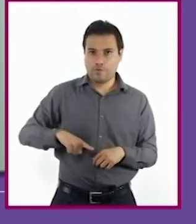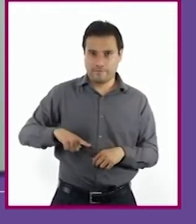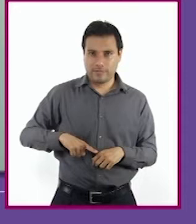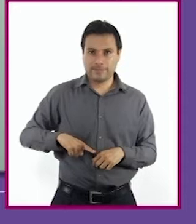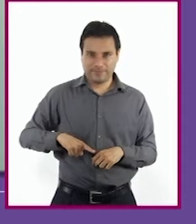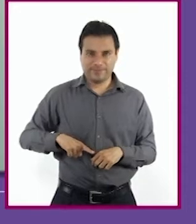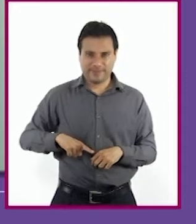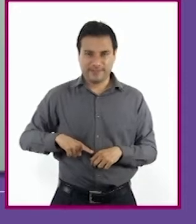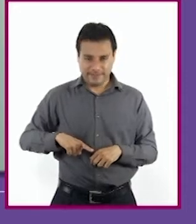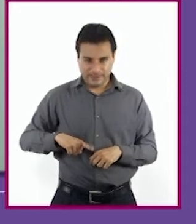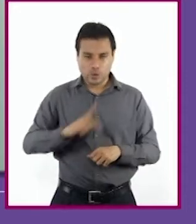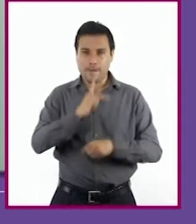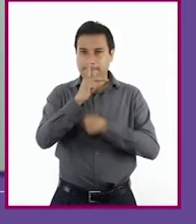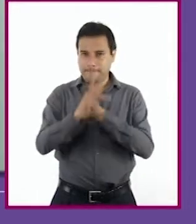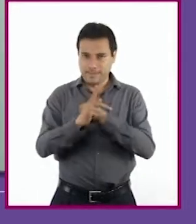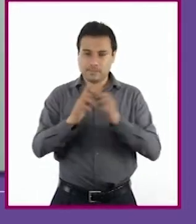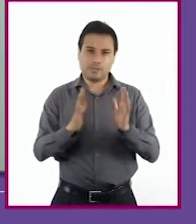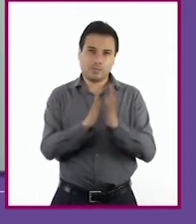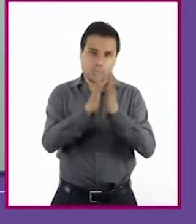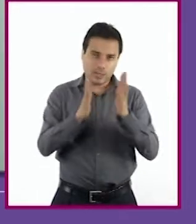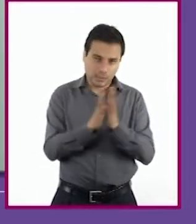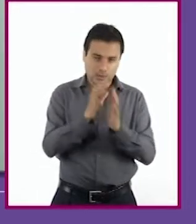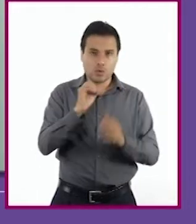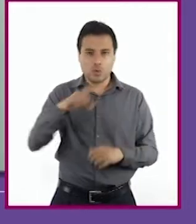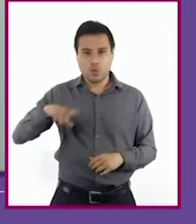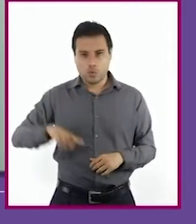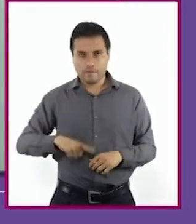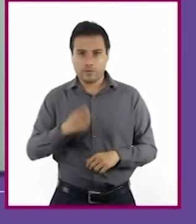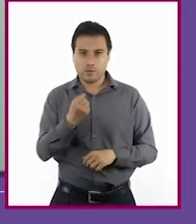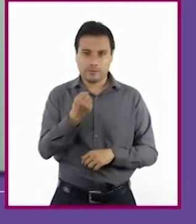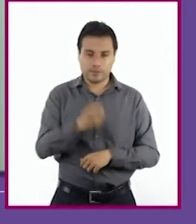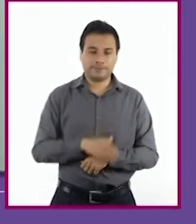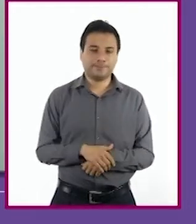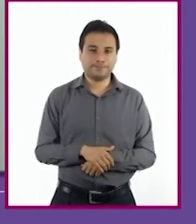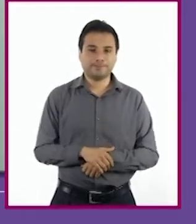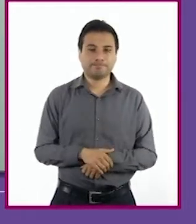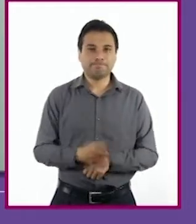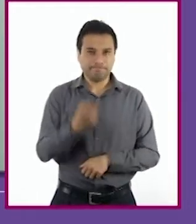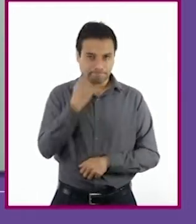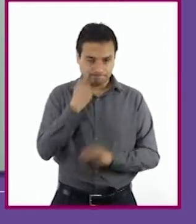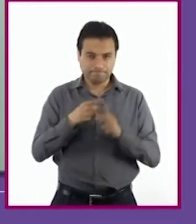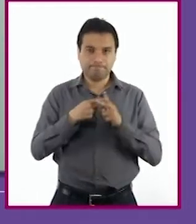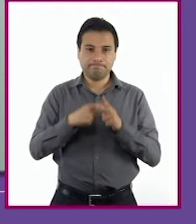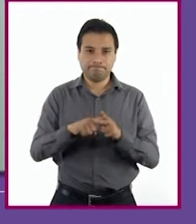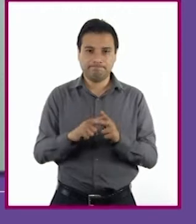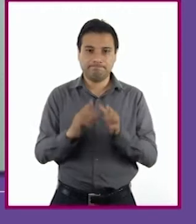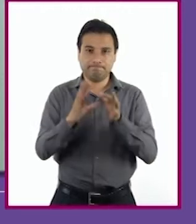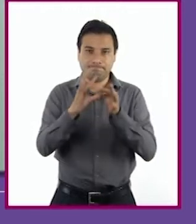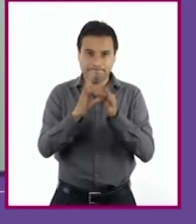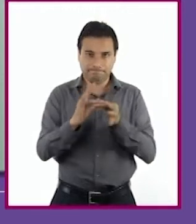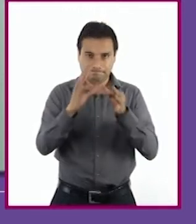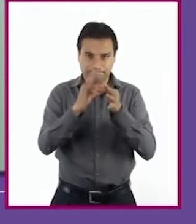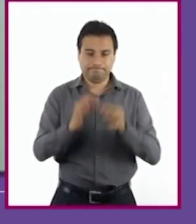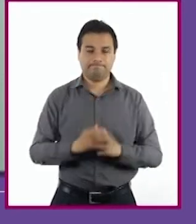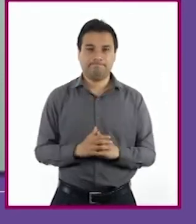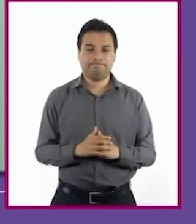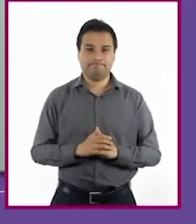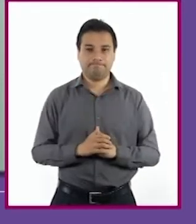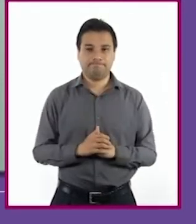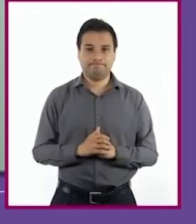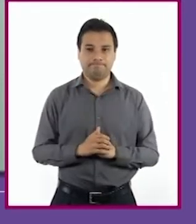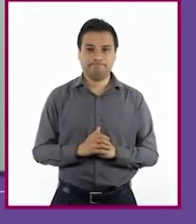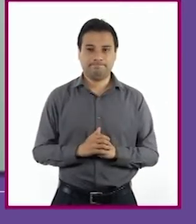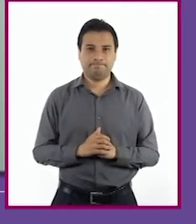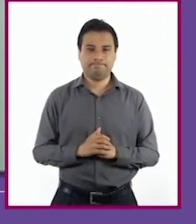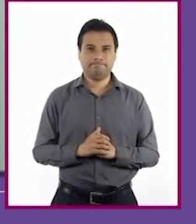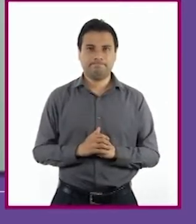estados democráticos y autoritarios. Quiero iniciar comentando que la forma de gobierno tiene que ver